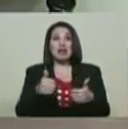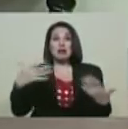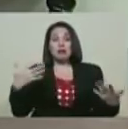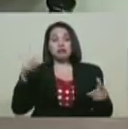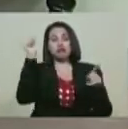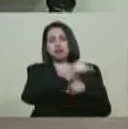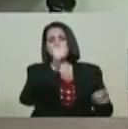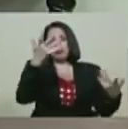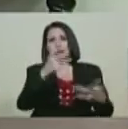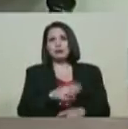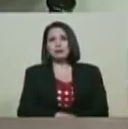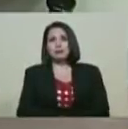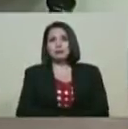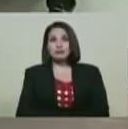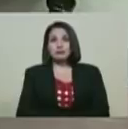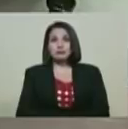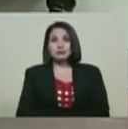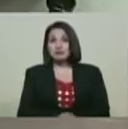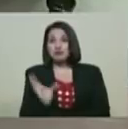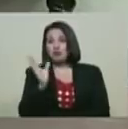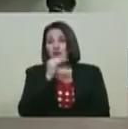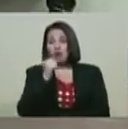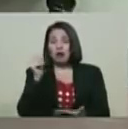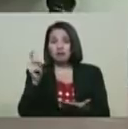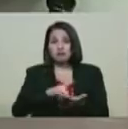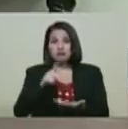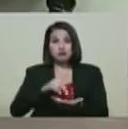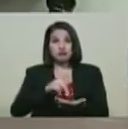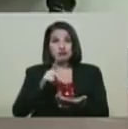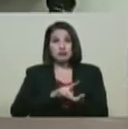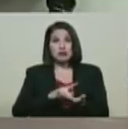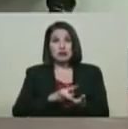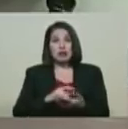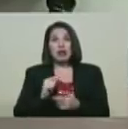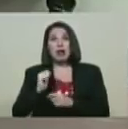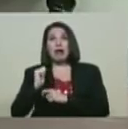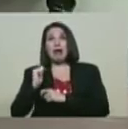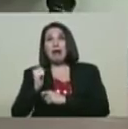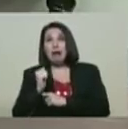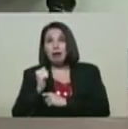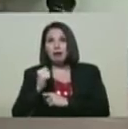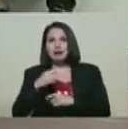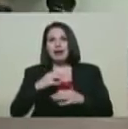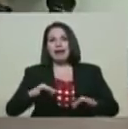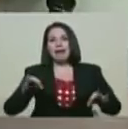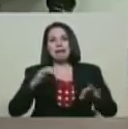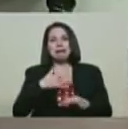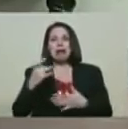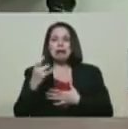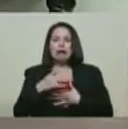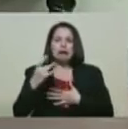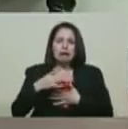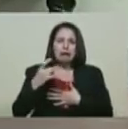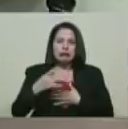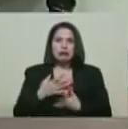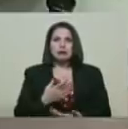poncharon, Ramos Alú. Quedaste ponchado, compadre, con la garrocha aquí. Lo que te queda es lamentarte.